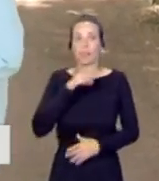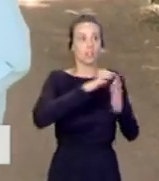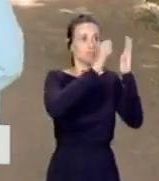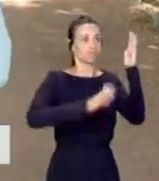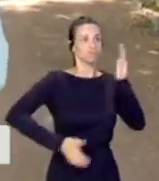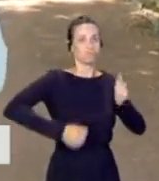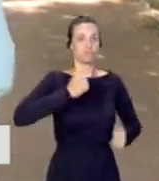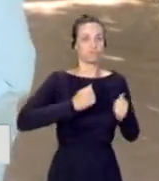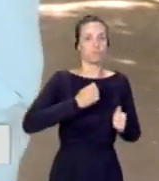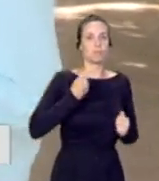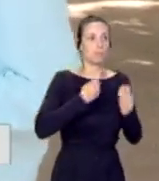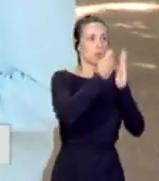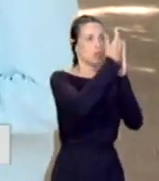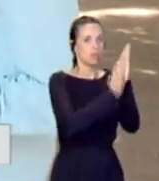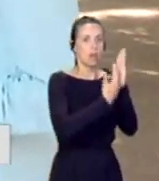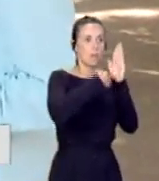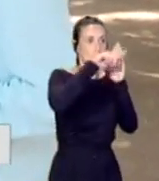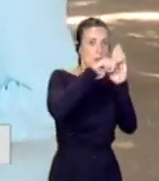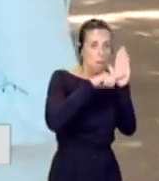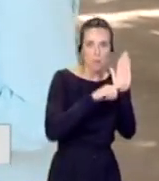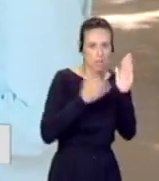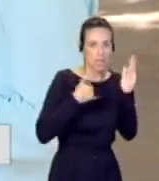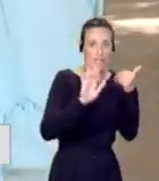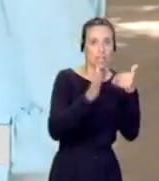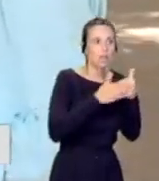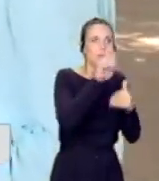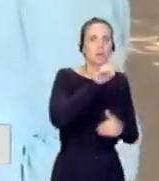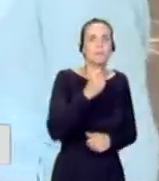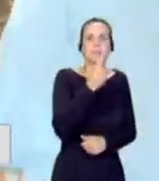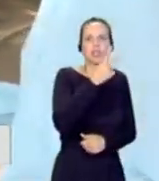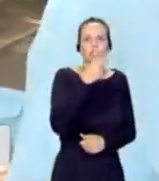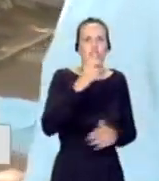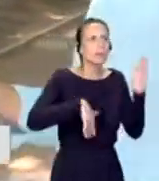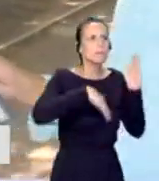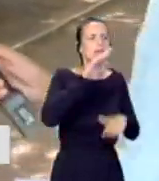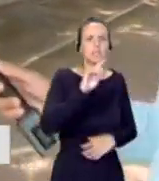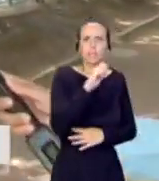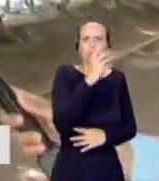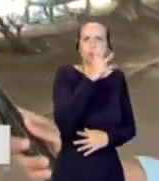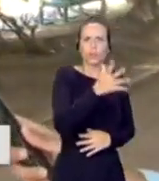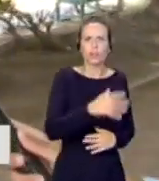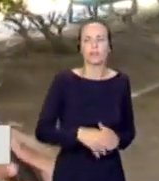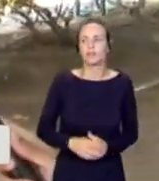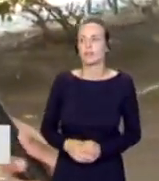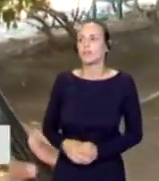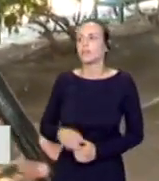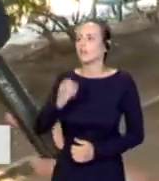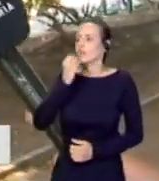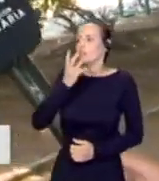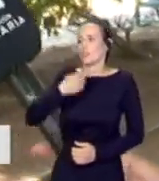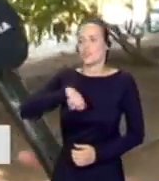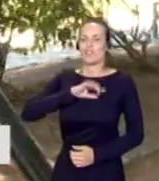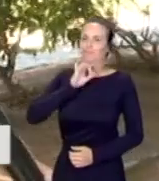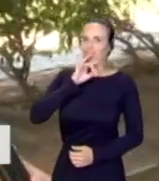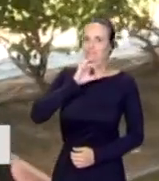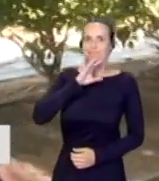sus inscripciones con más de 1.200 personas. ¿A qué se debe este éxito? Sí, bueno, estamos bastante contentos